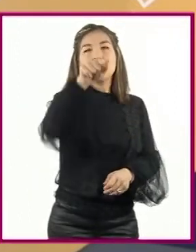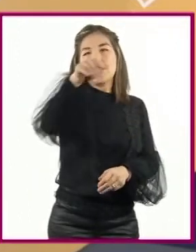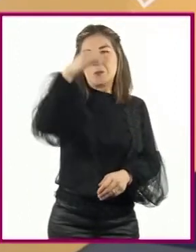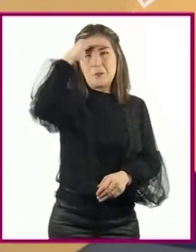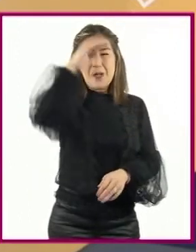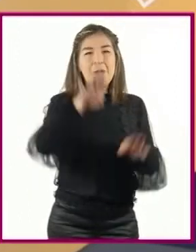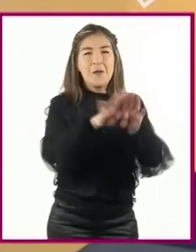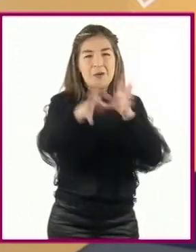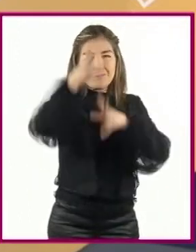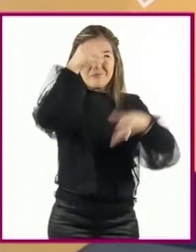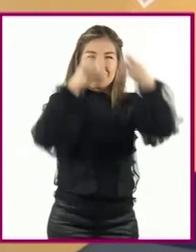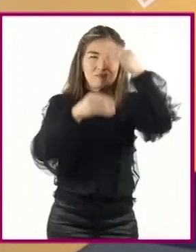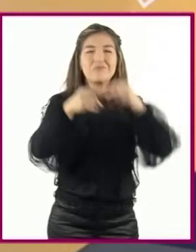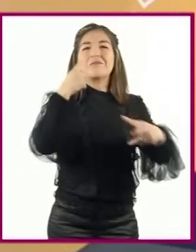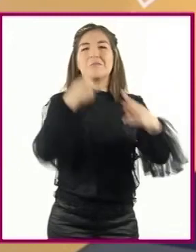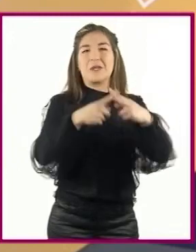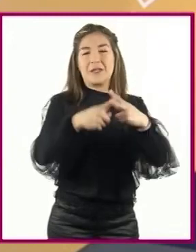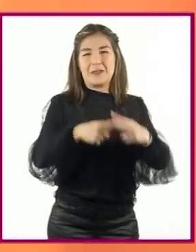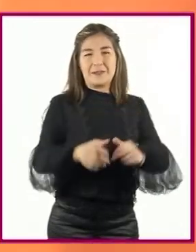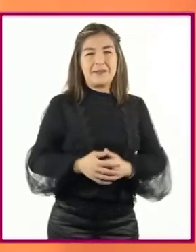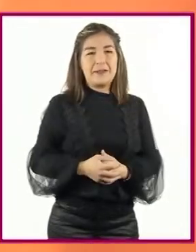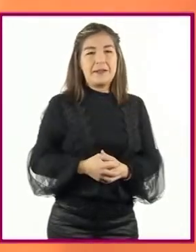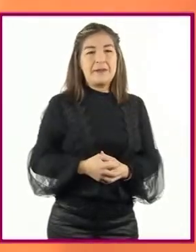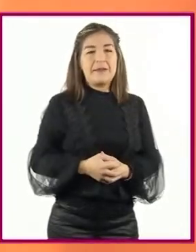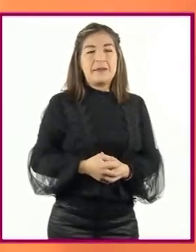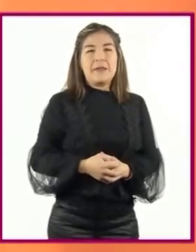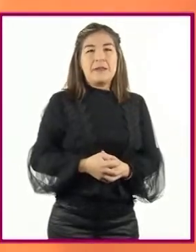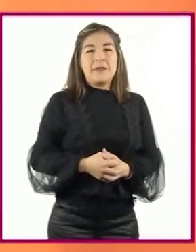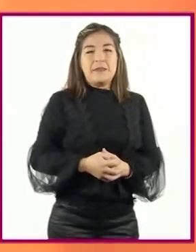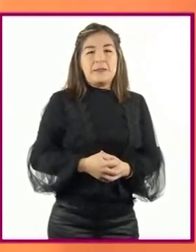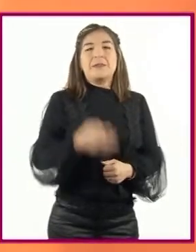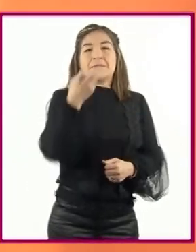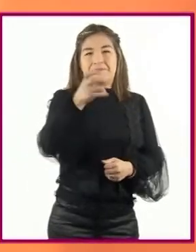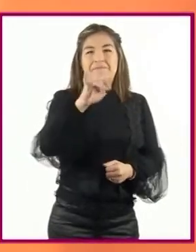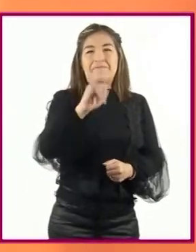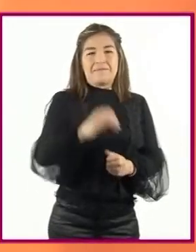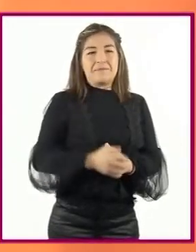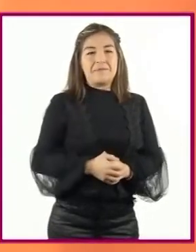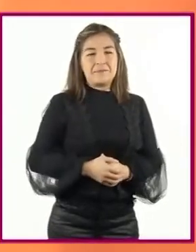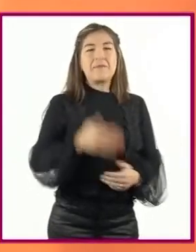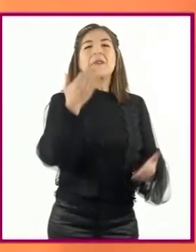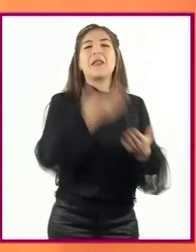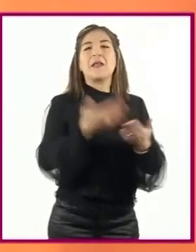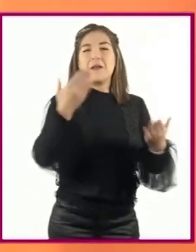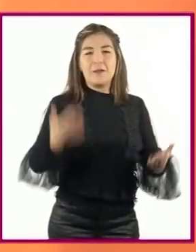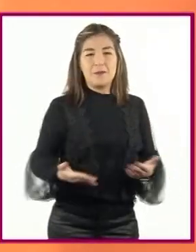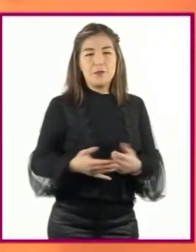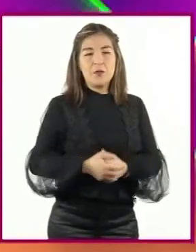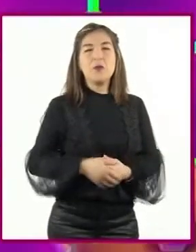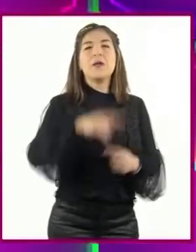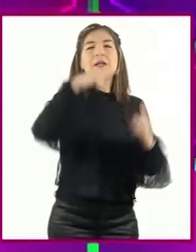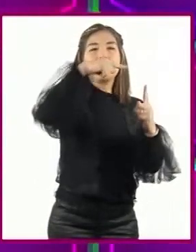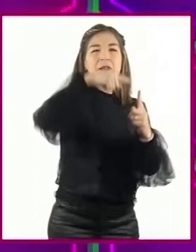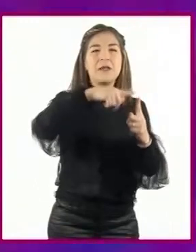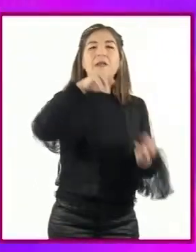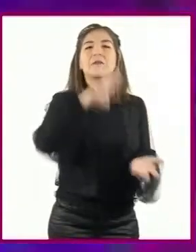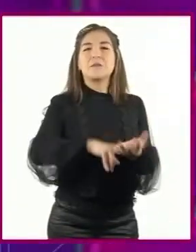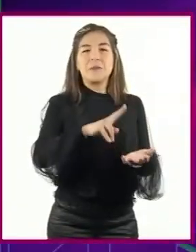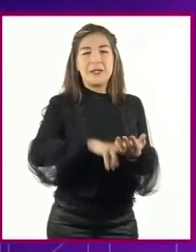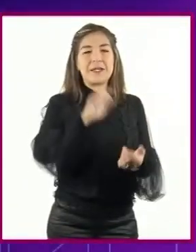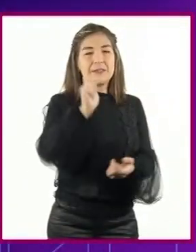pensamiento matemático o abstracto. Así es. Ahora establezcamos más de una división equivalente